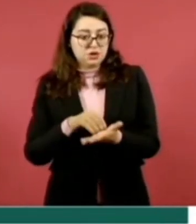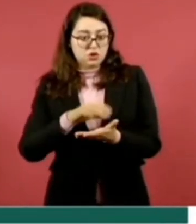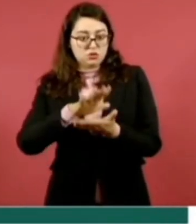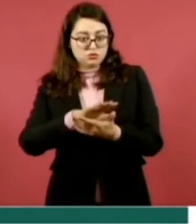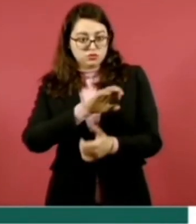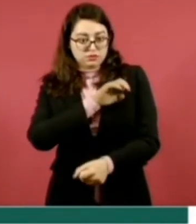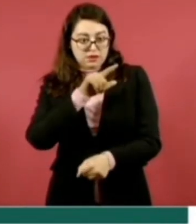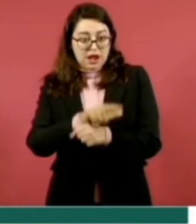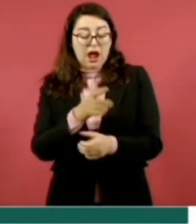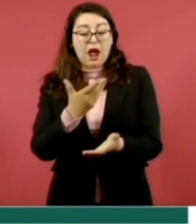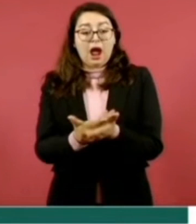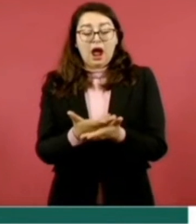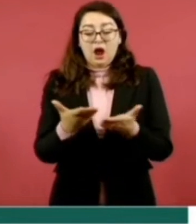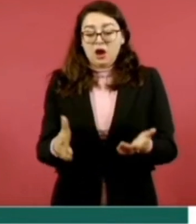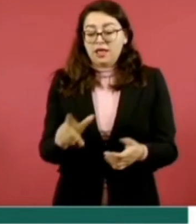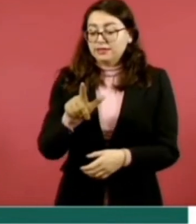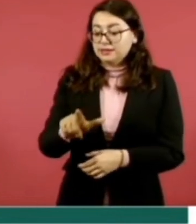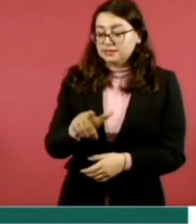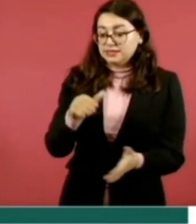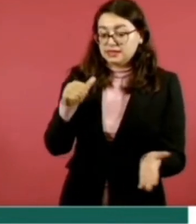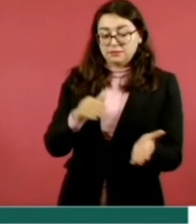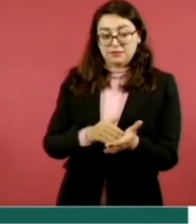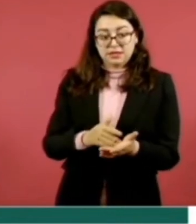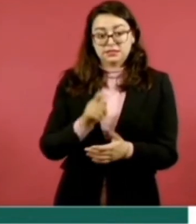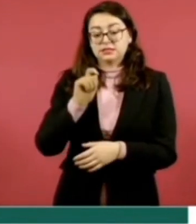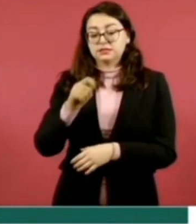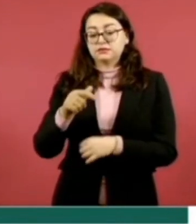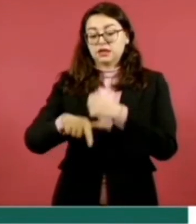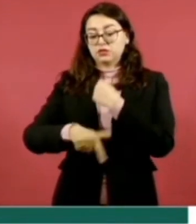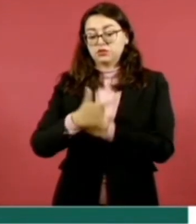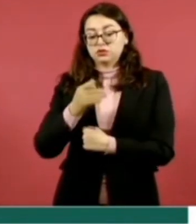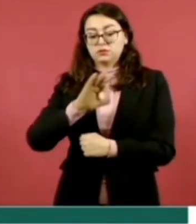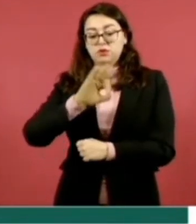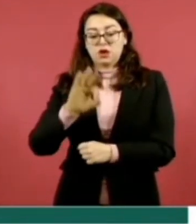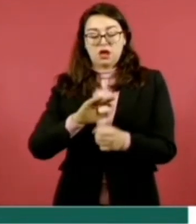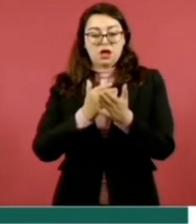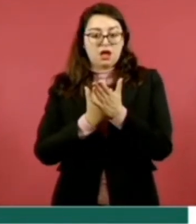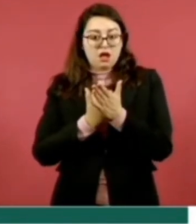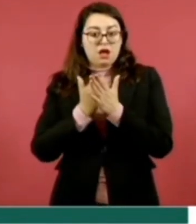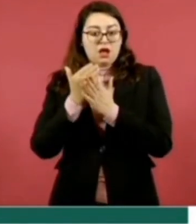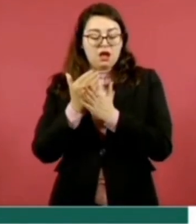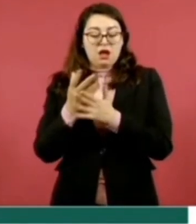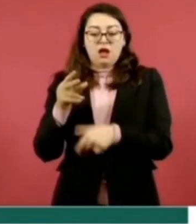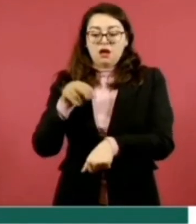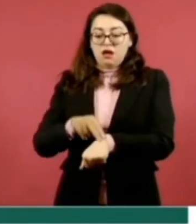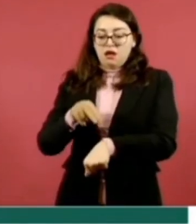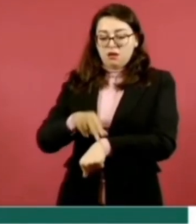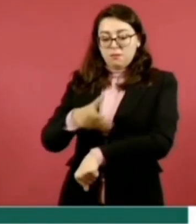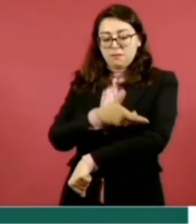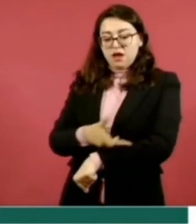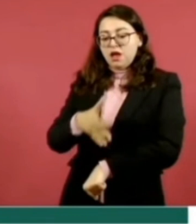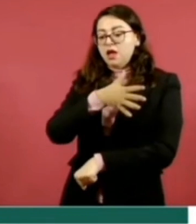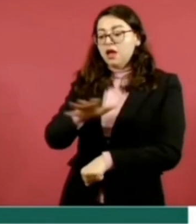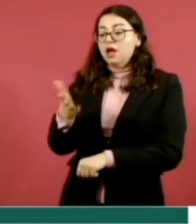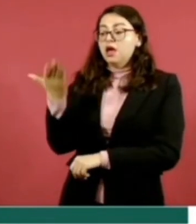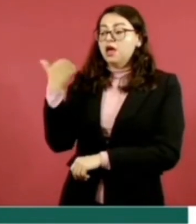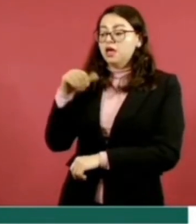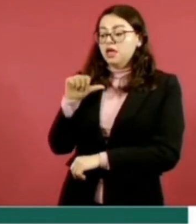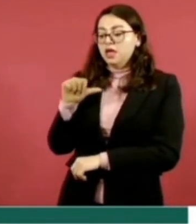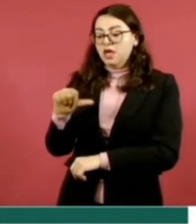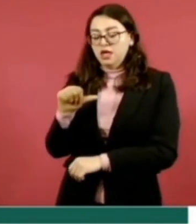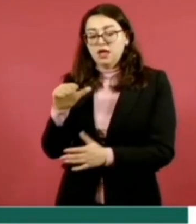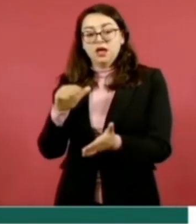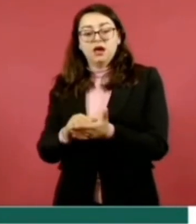a 17,995, es un incremento del 12%. Las consultas de medicina familiar pasaron de 16,000